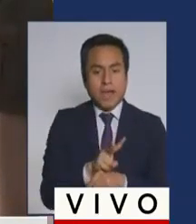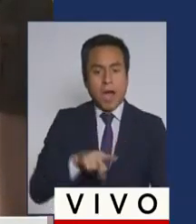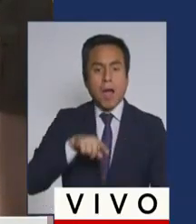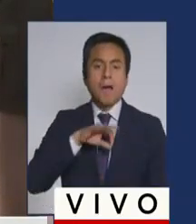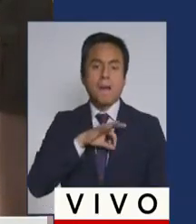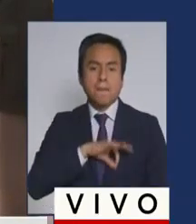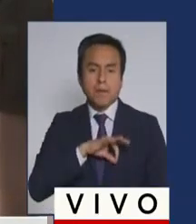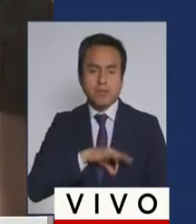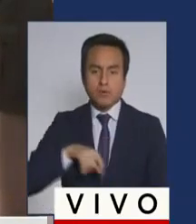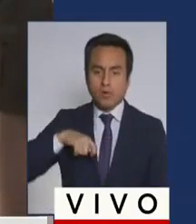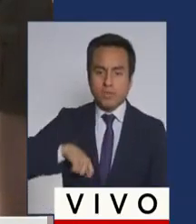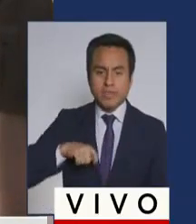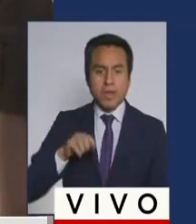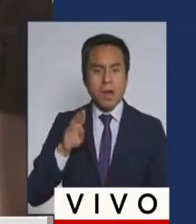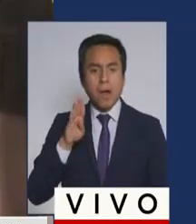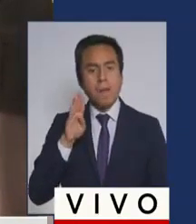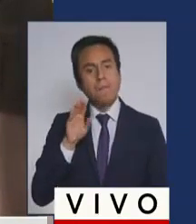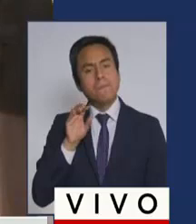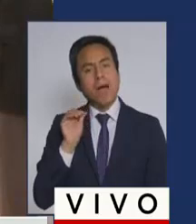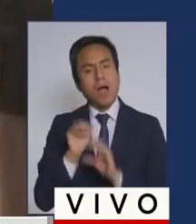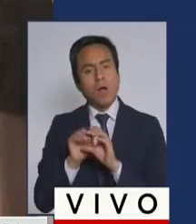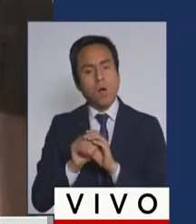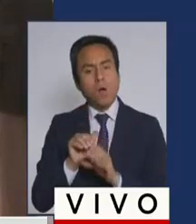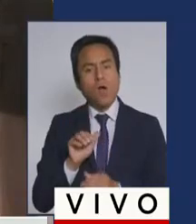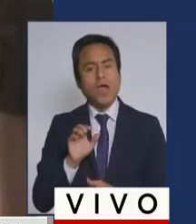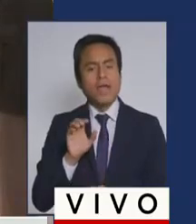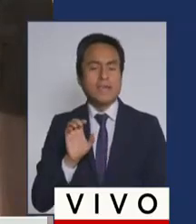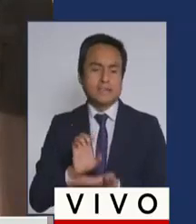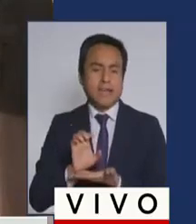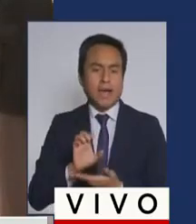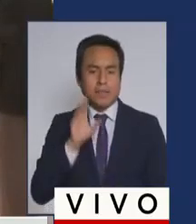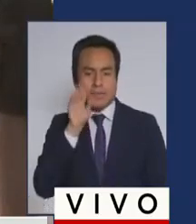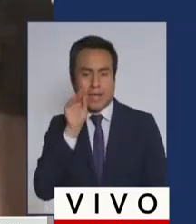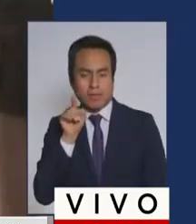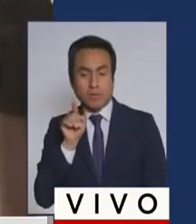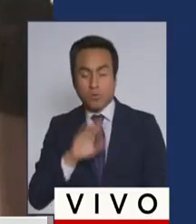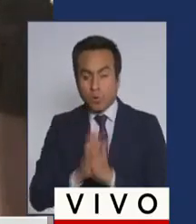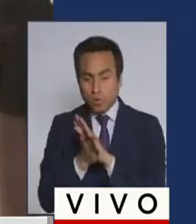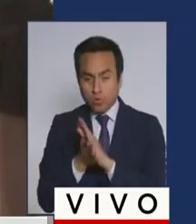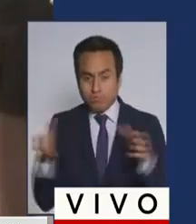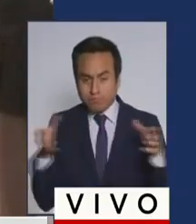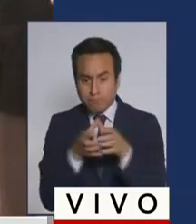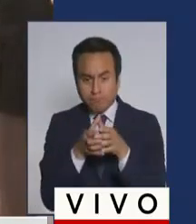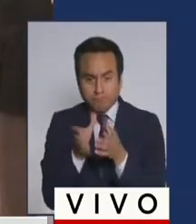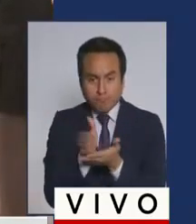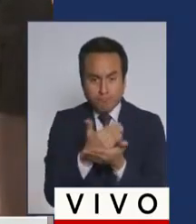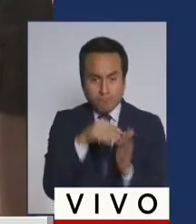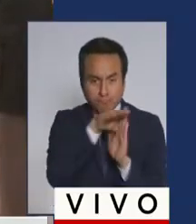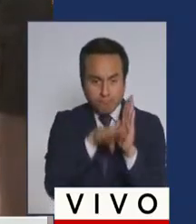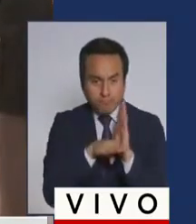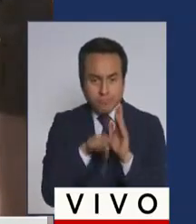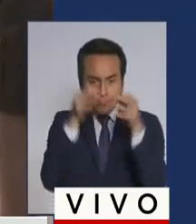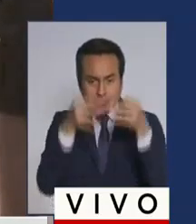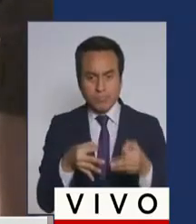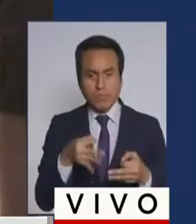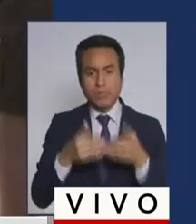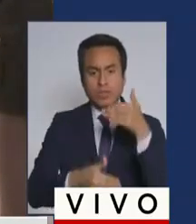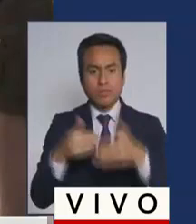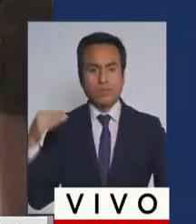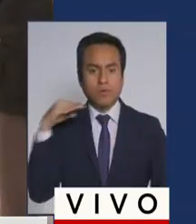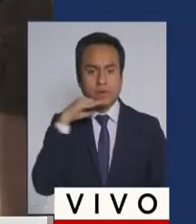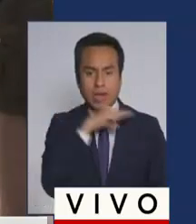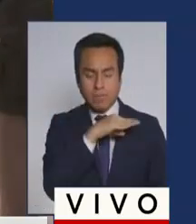el Banco del Estado, está tomando todas las medidas para poder garantizar un proceso que sea